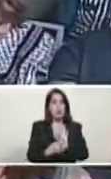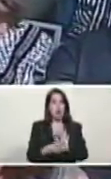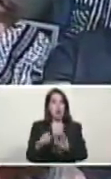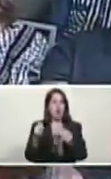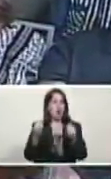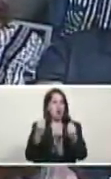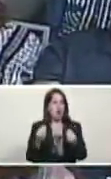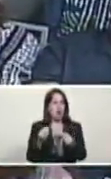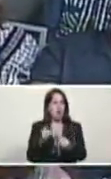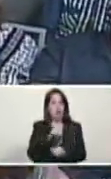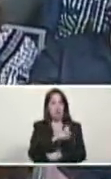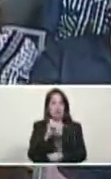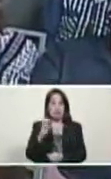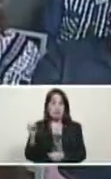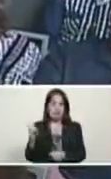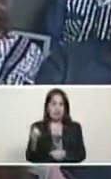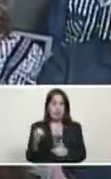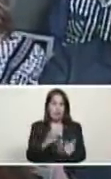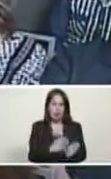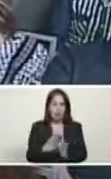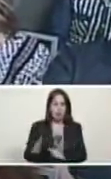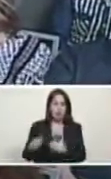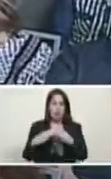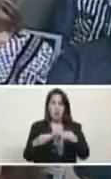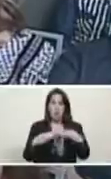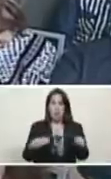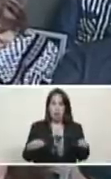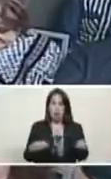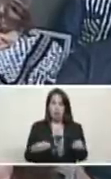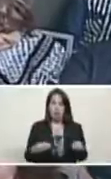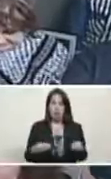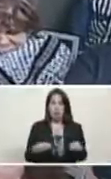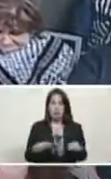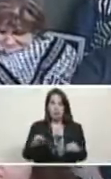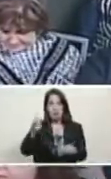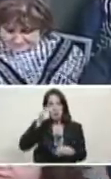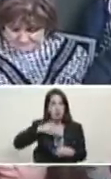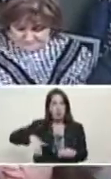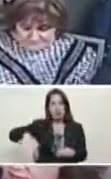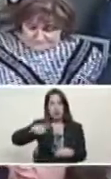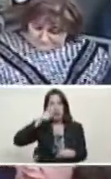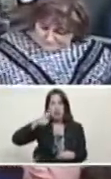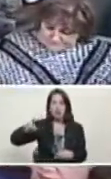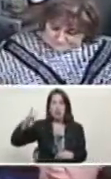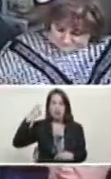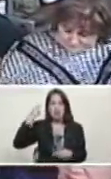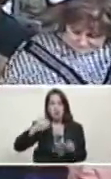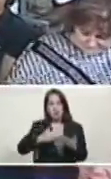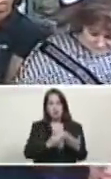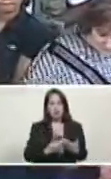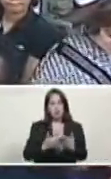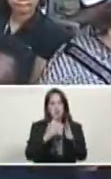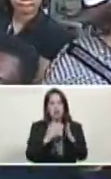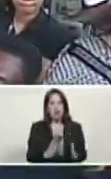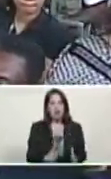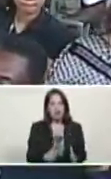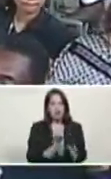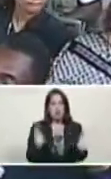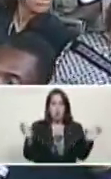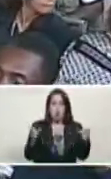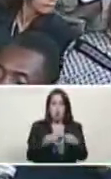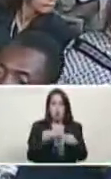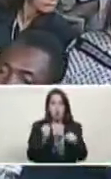de cien organizaciones populares entre campesinos estudiantes sindicalistas